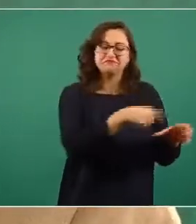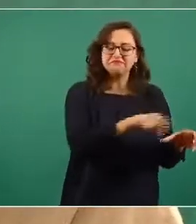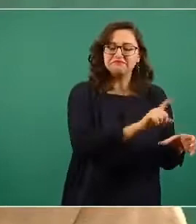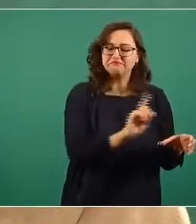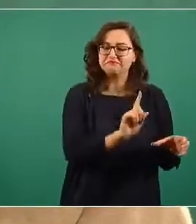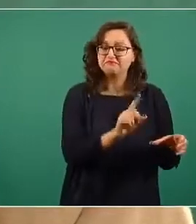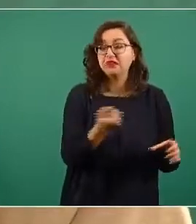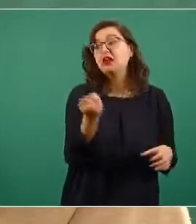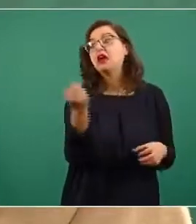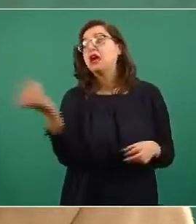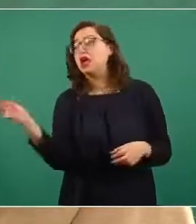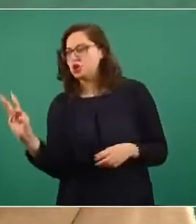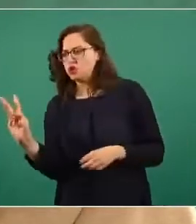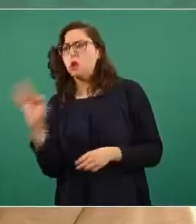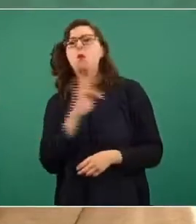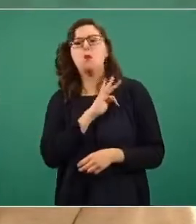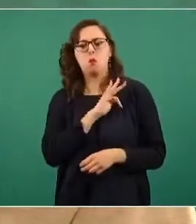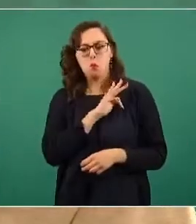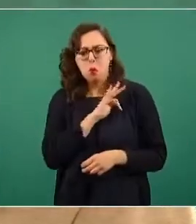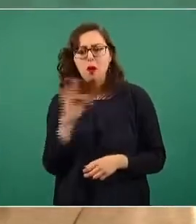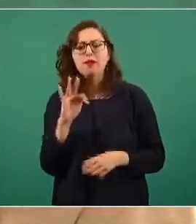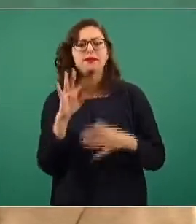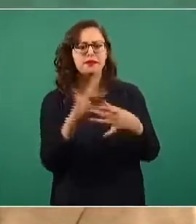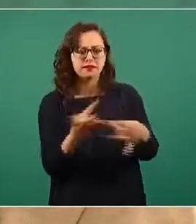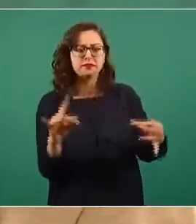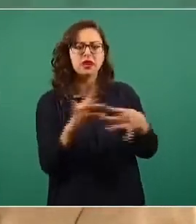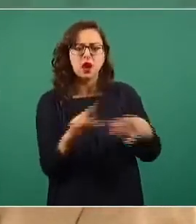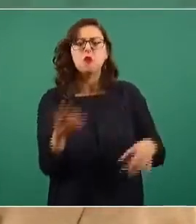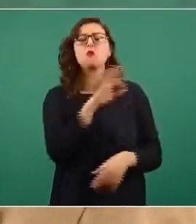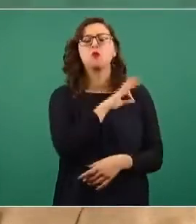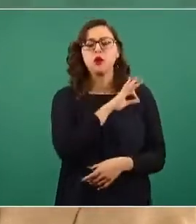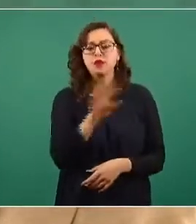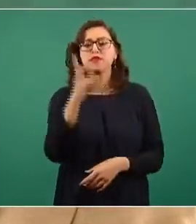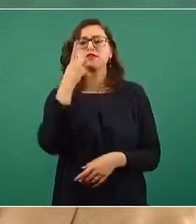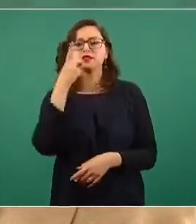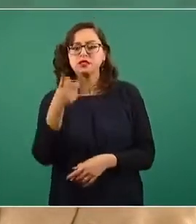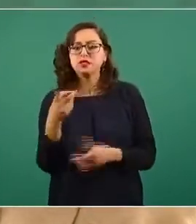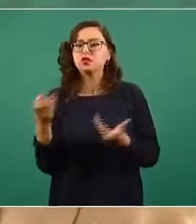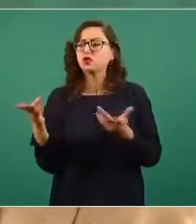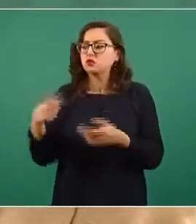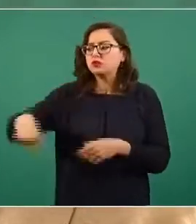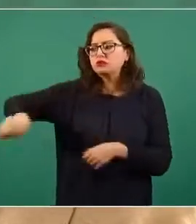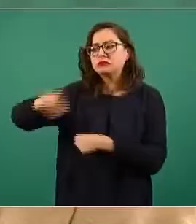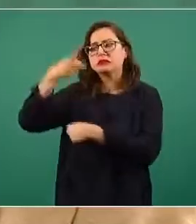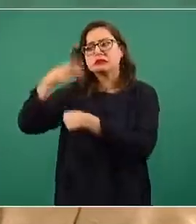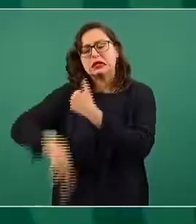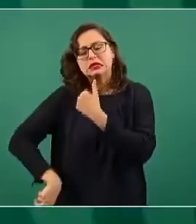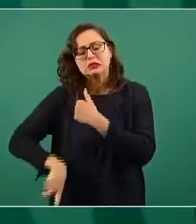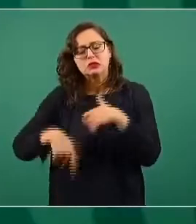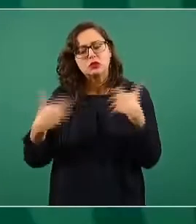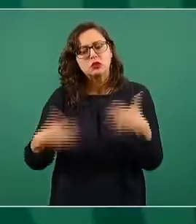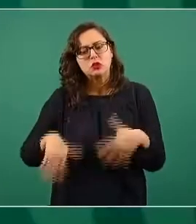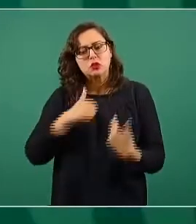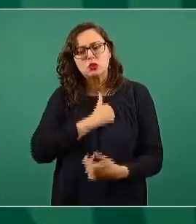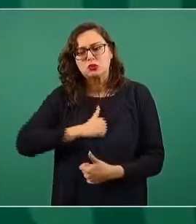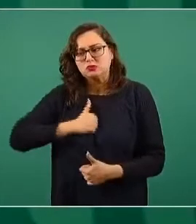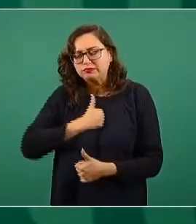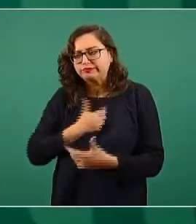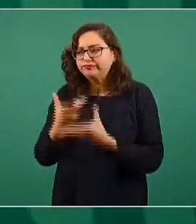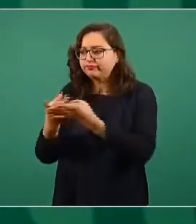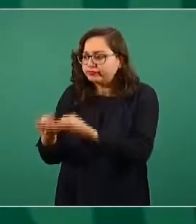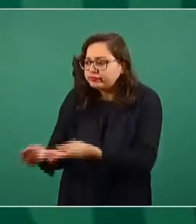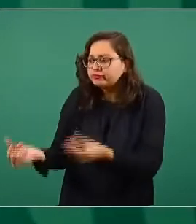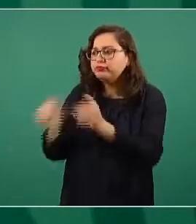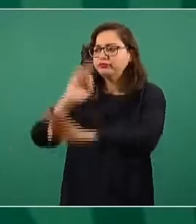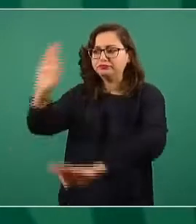podrán decir cómo hemos avanzado en todo lo que es la reparación del daño. Y desde luego yo creo